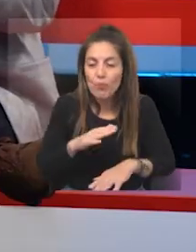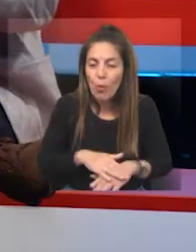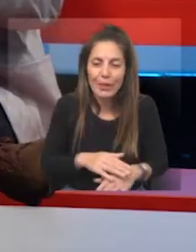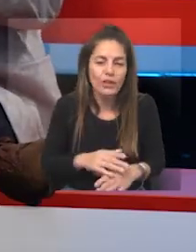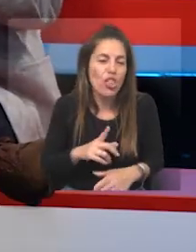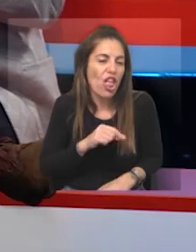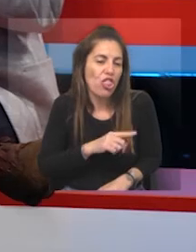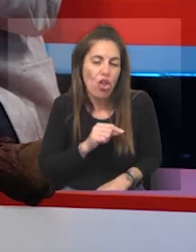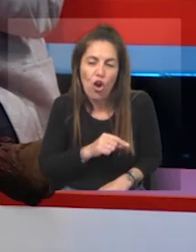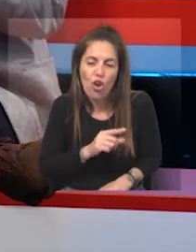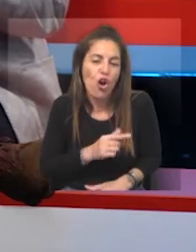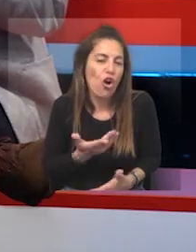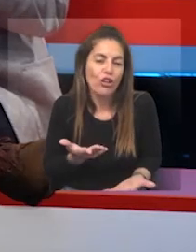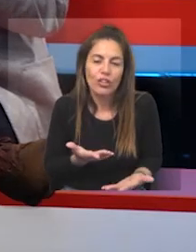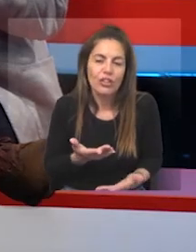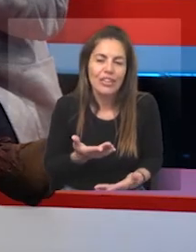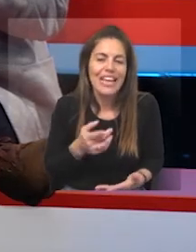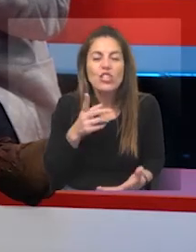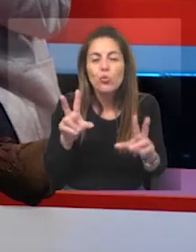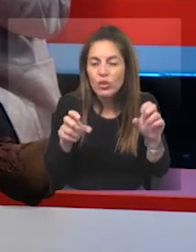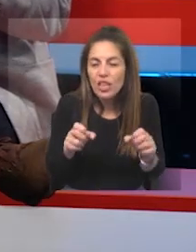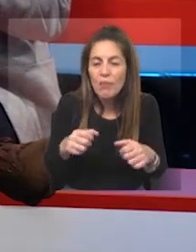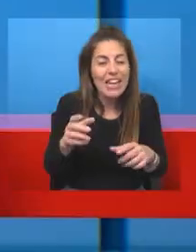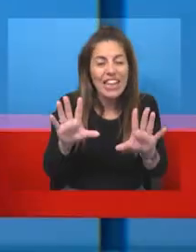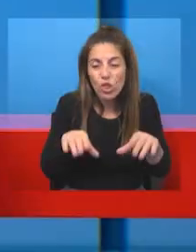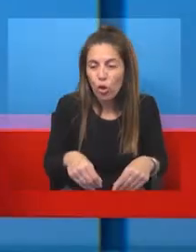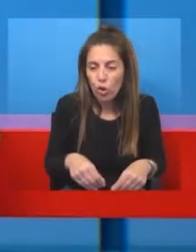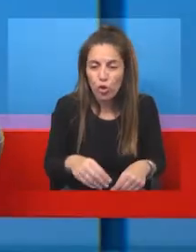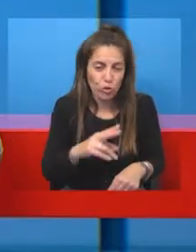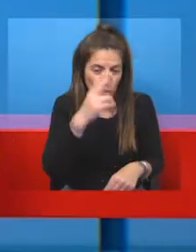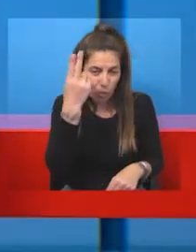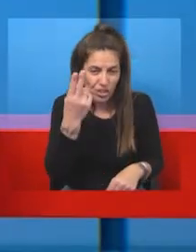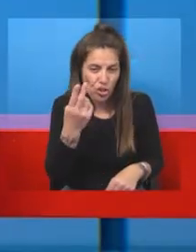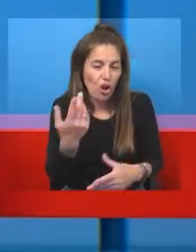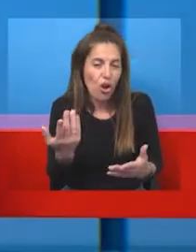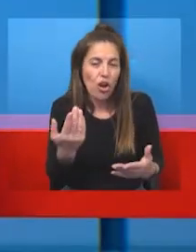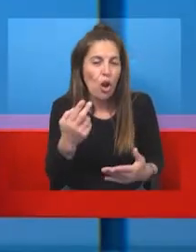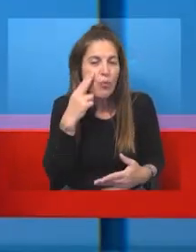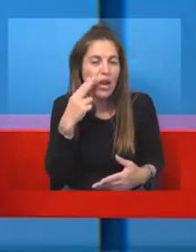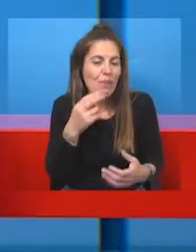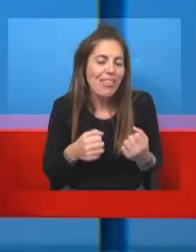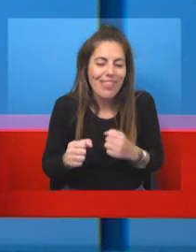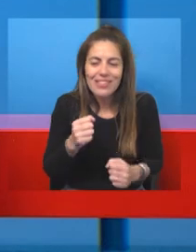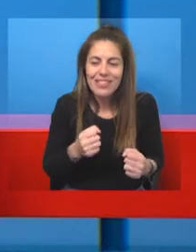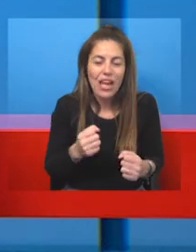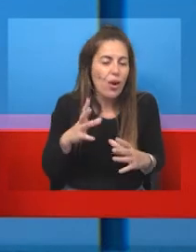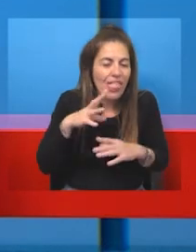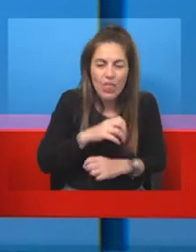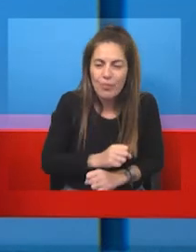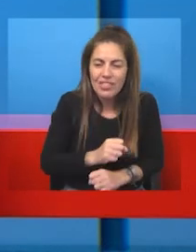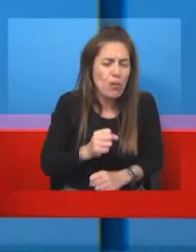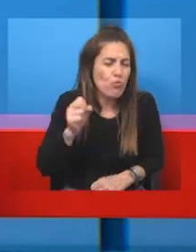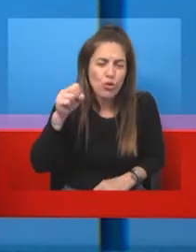duelos no resueltos o sea es un tema que nos compete a todos los trastornos de ansiedad o o las depresiones este son muy